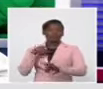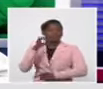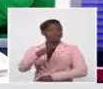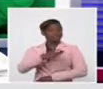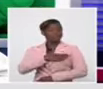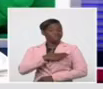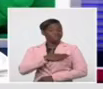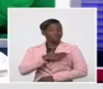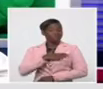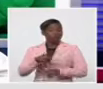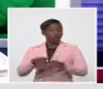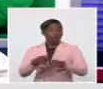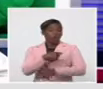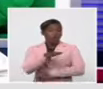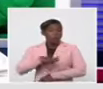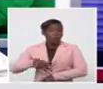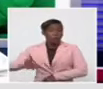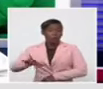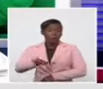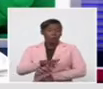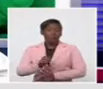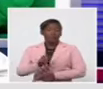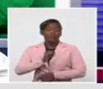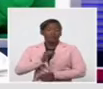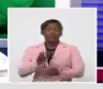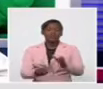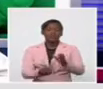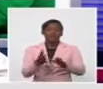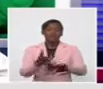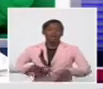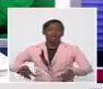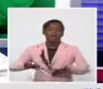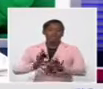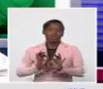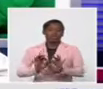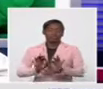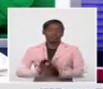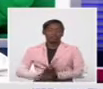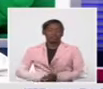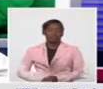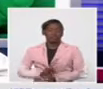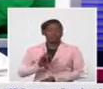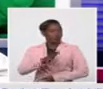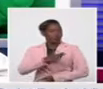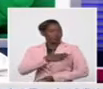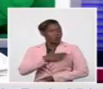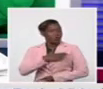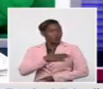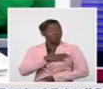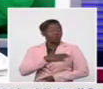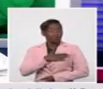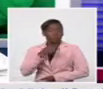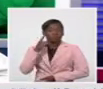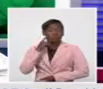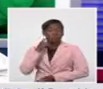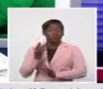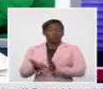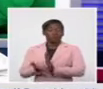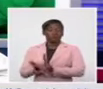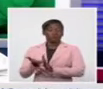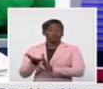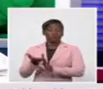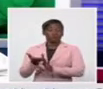país, independientemente de que 0,59% sea inferior al